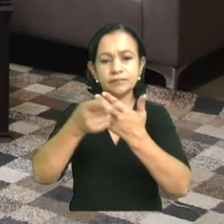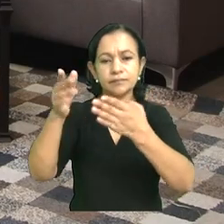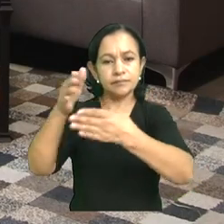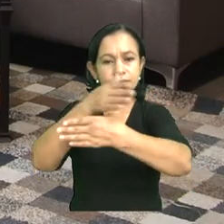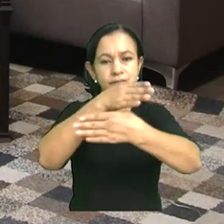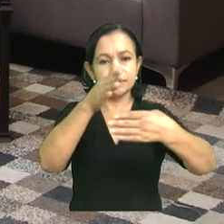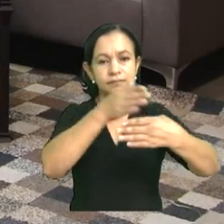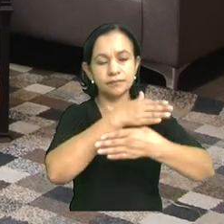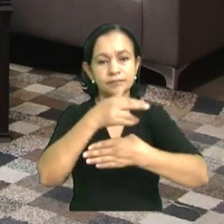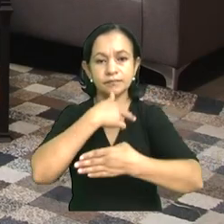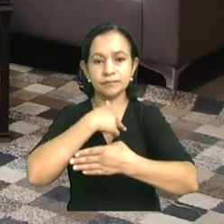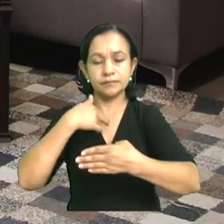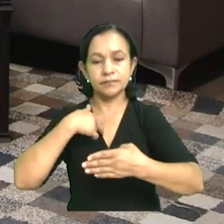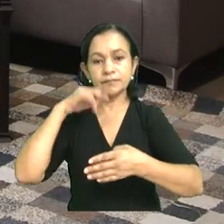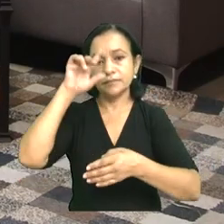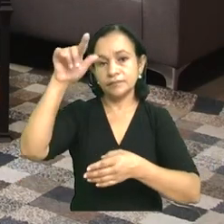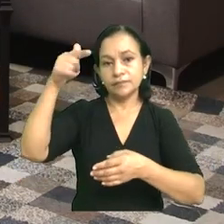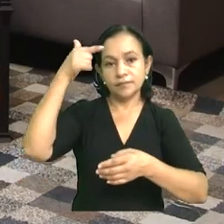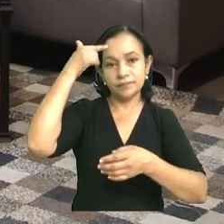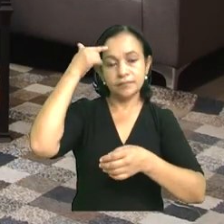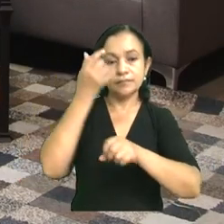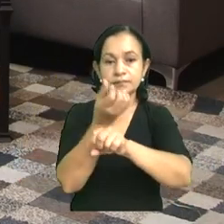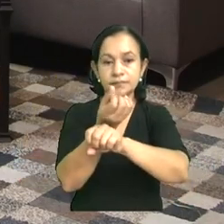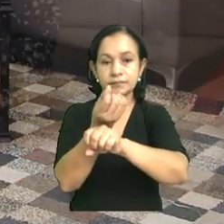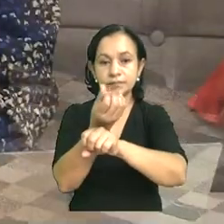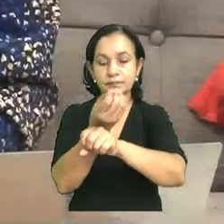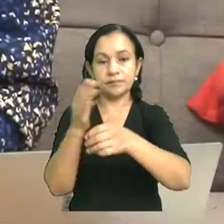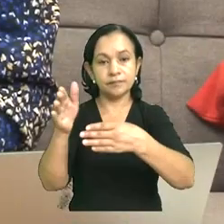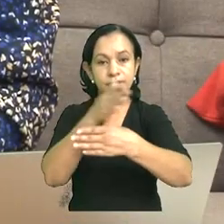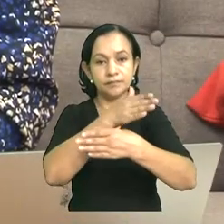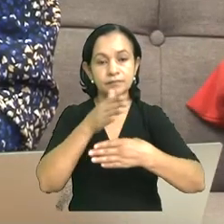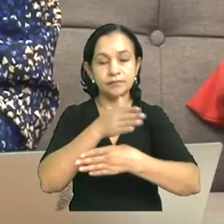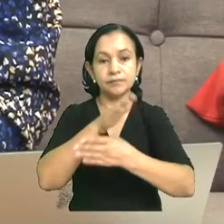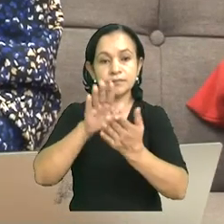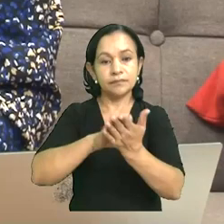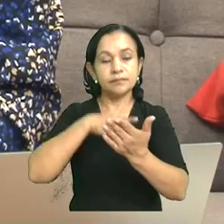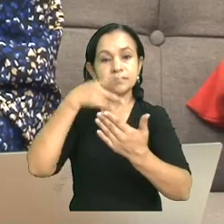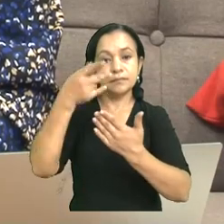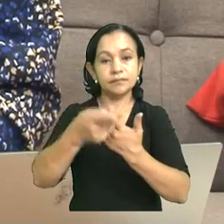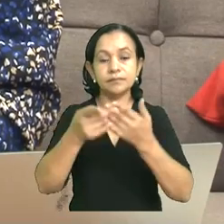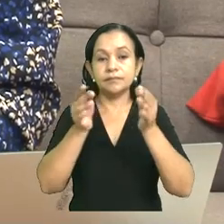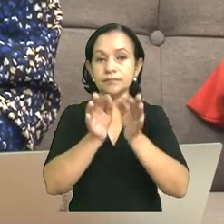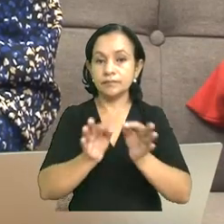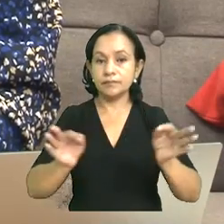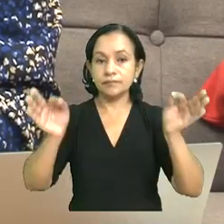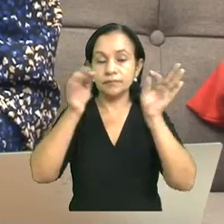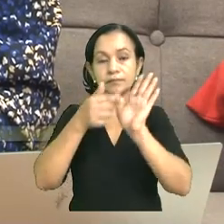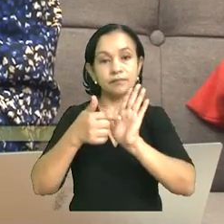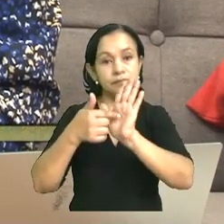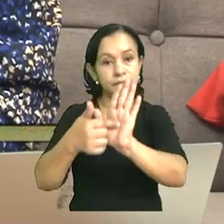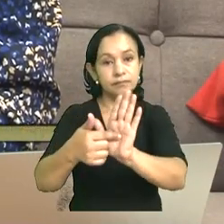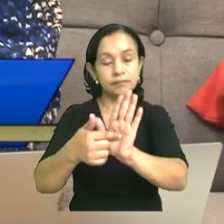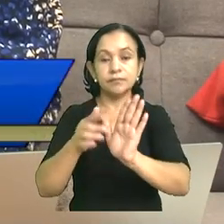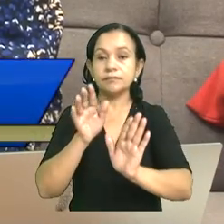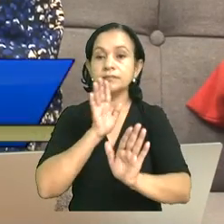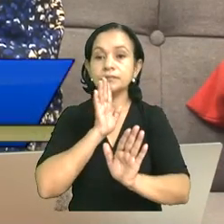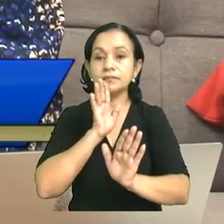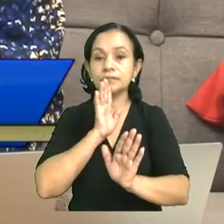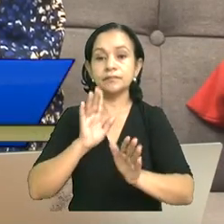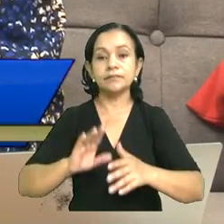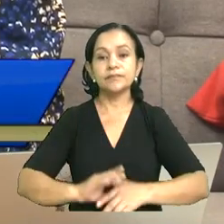se desarrollan a través de los gobiernos locales y programas emblemáticos. Por ejemplo, estamos hablando de